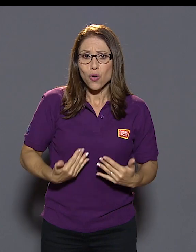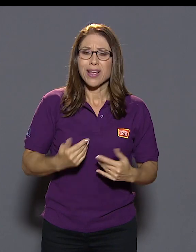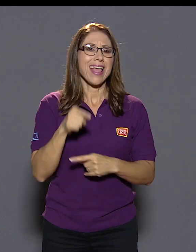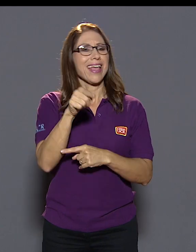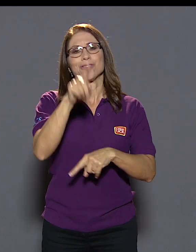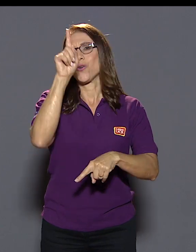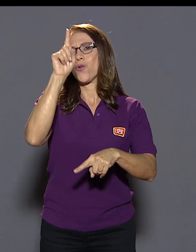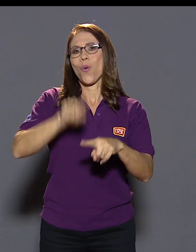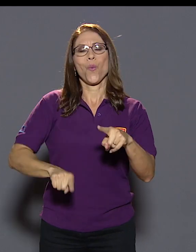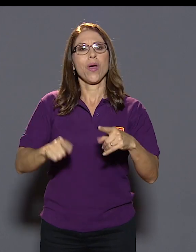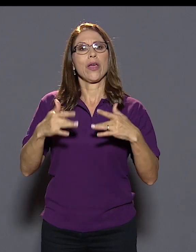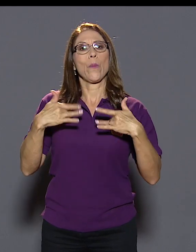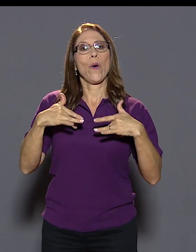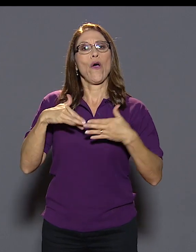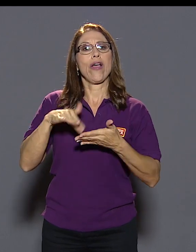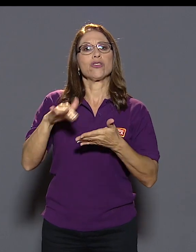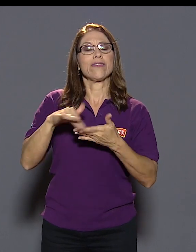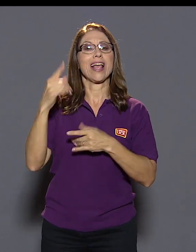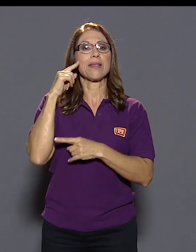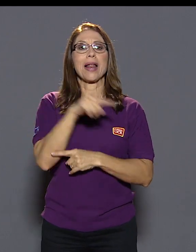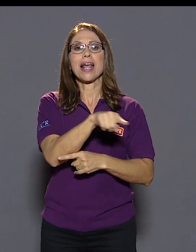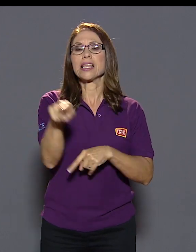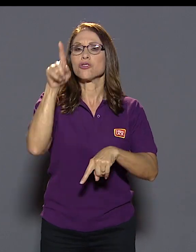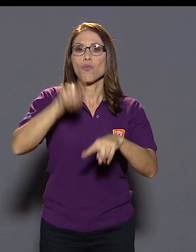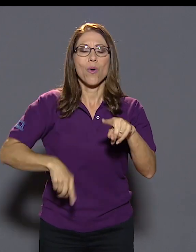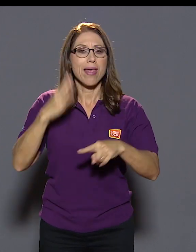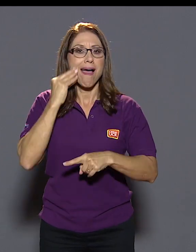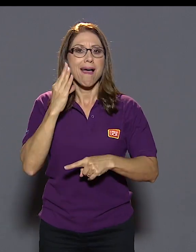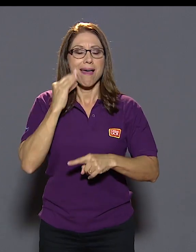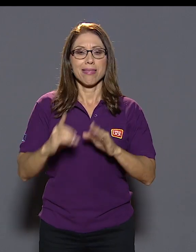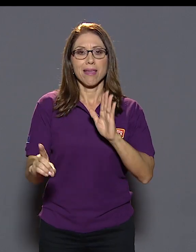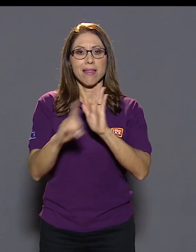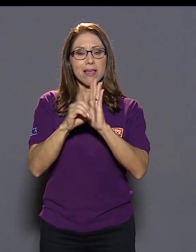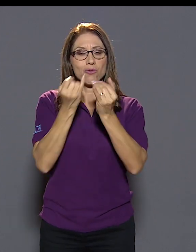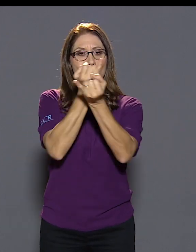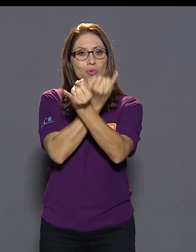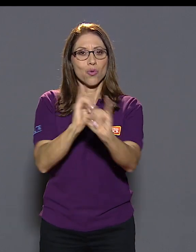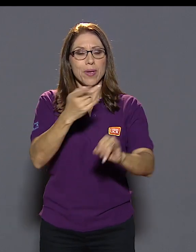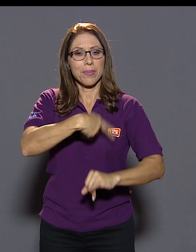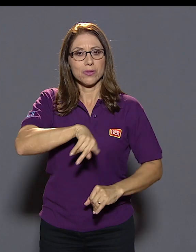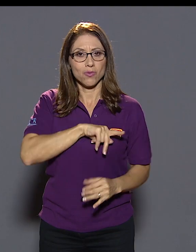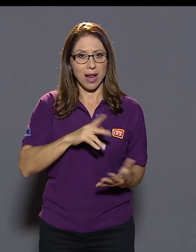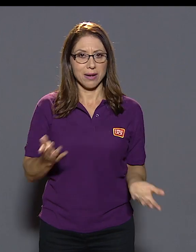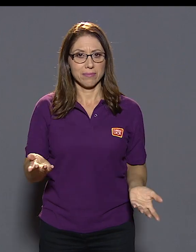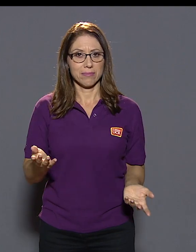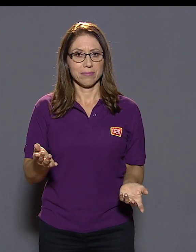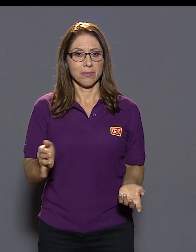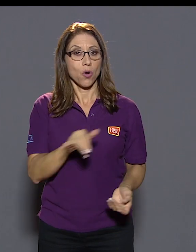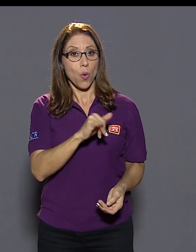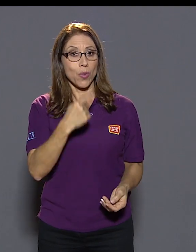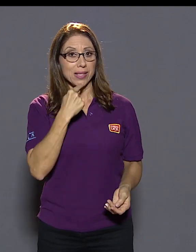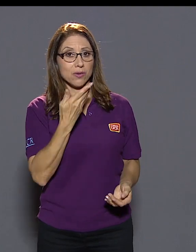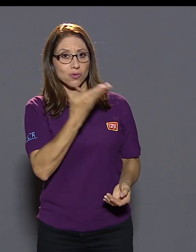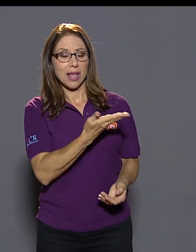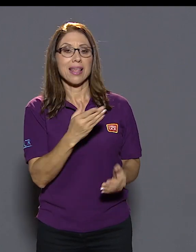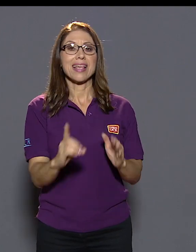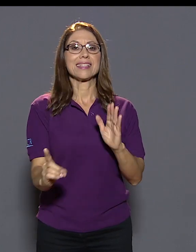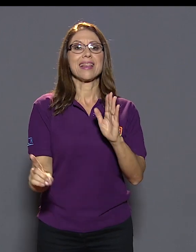la justificante para que no puedan vivir su derecho a la autonomía personal, que, como bien decías, es